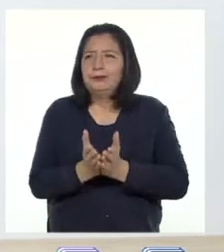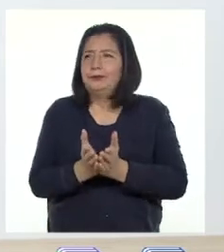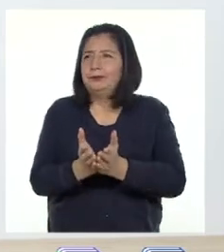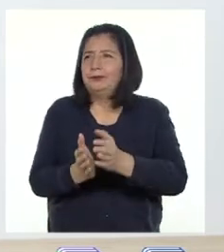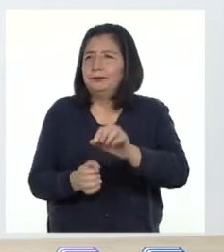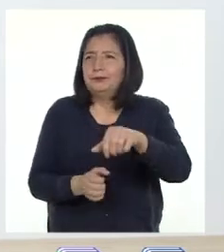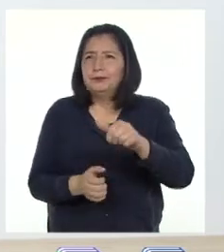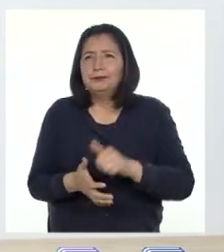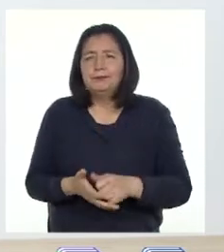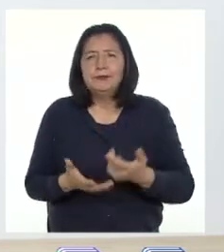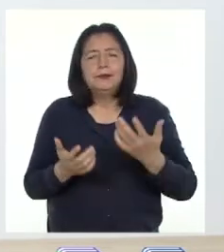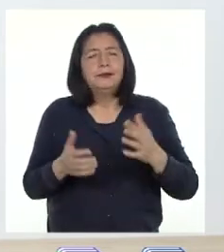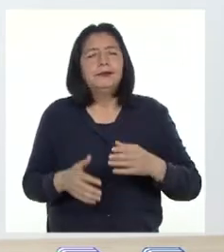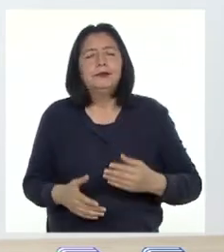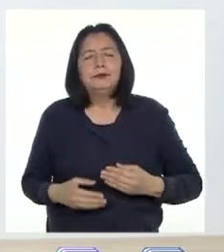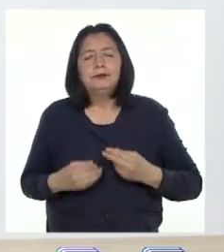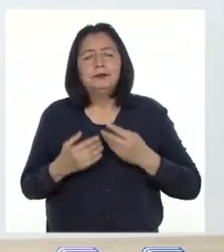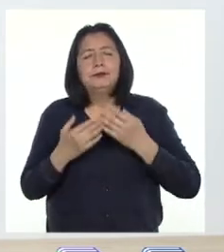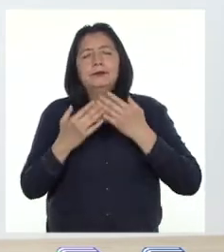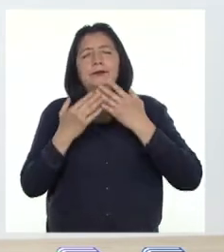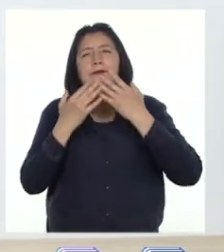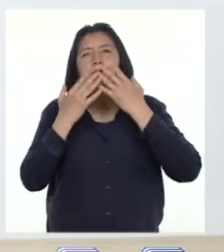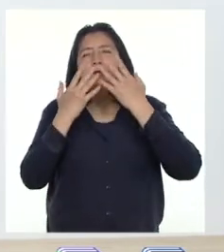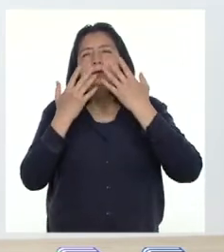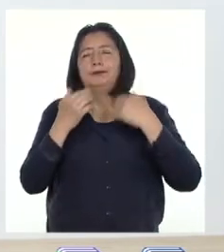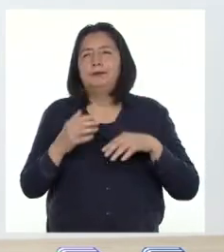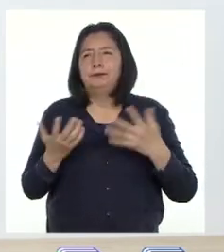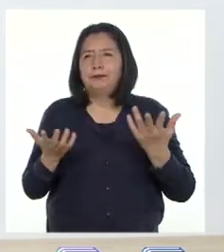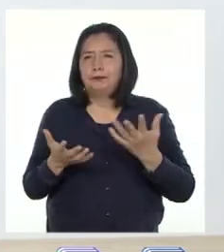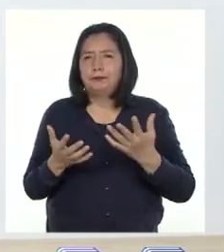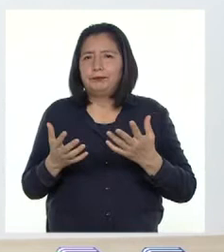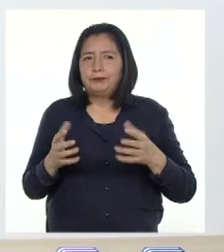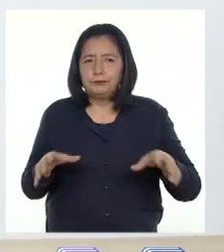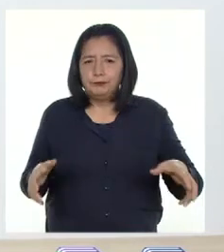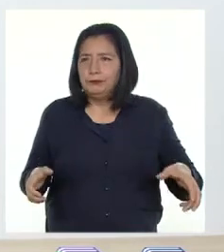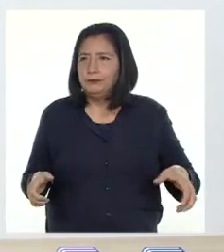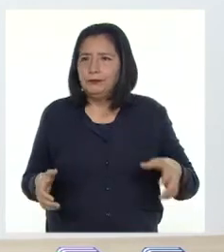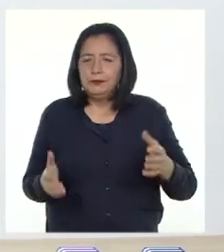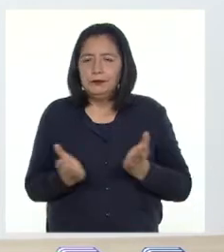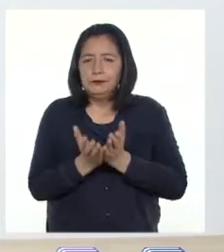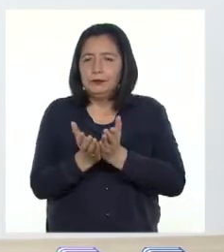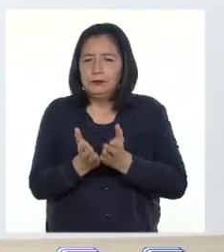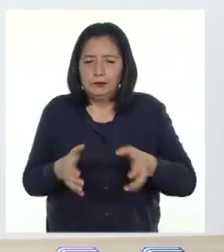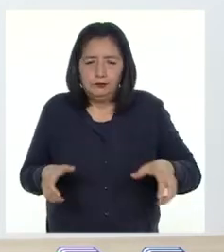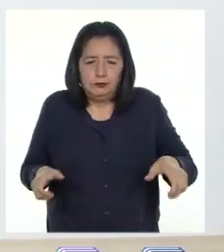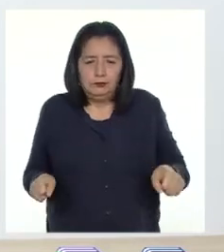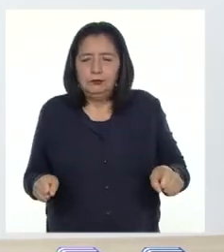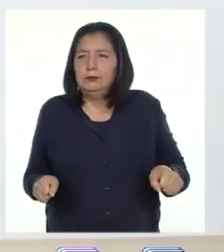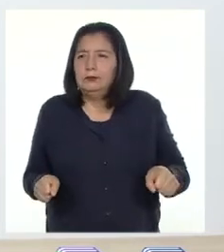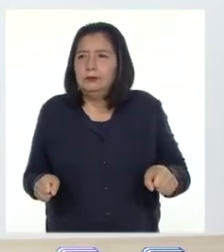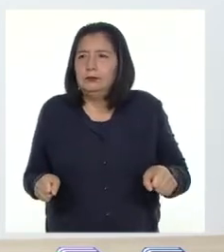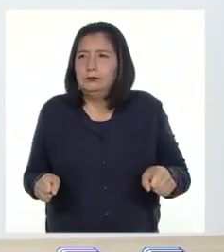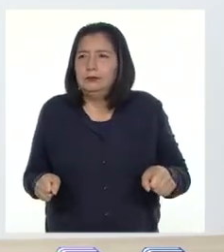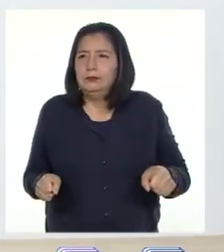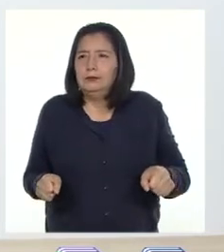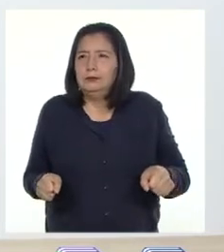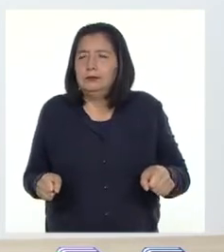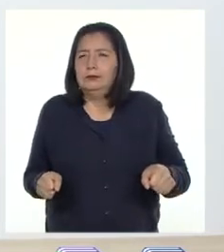Eso. Respiro y agarramos los lados de nuestro bote. Nos quedamos ahí. ¿Sí?